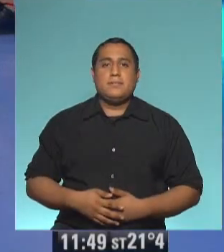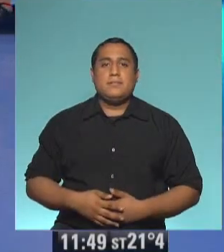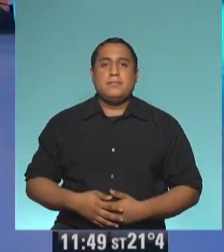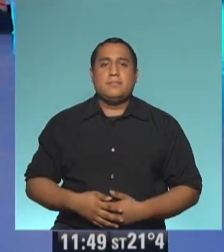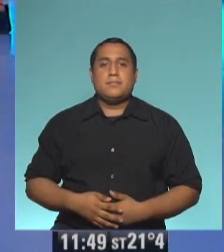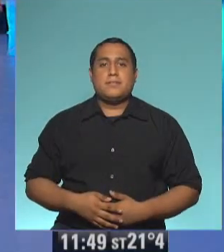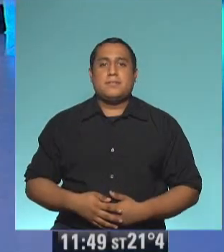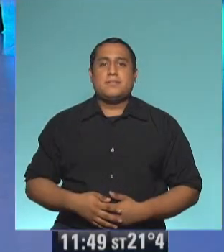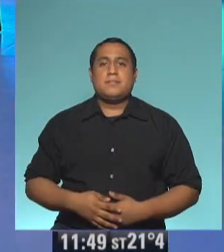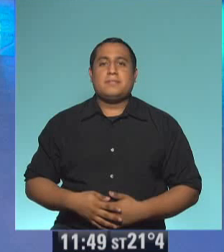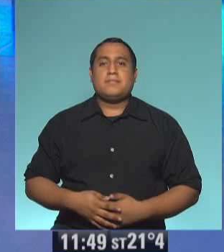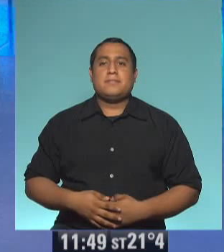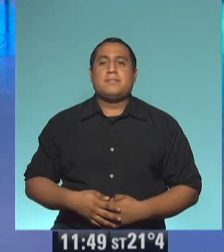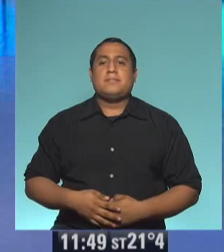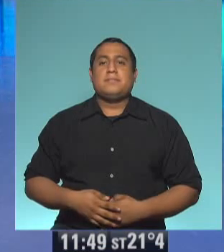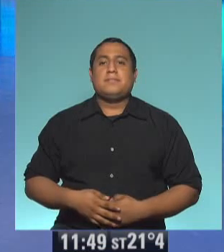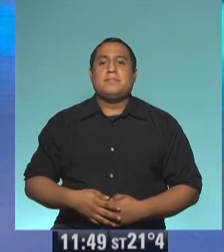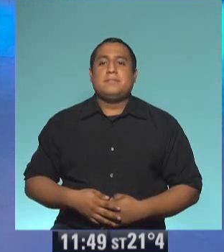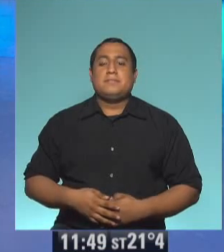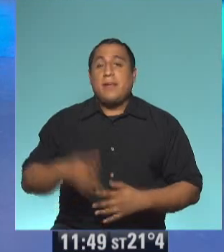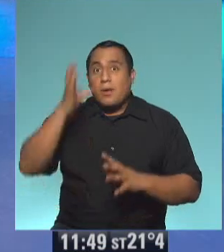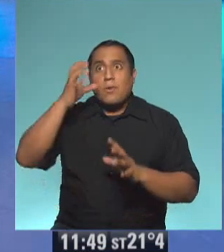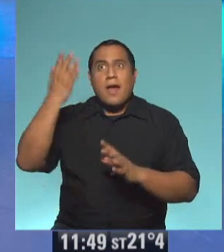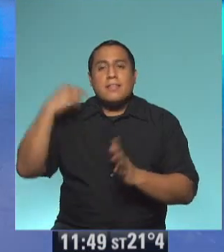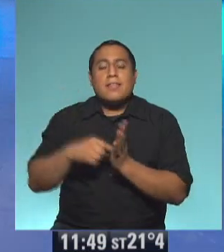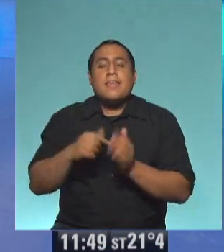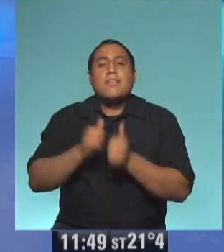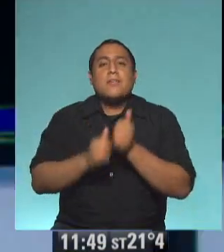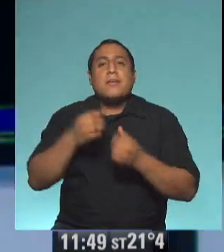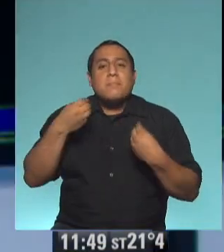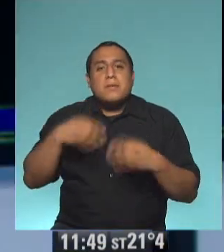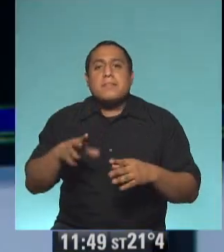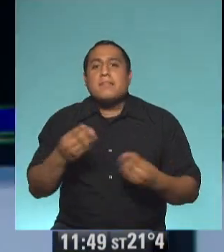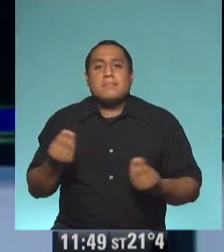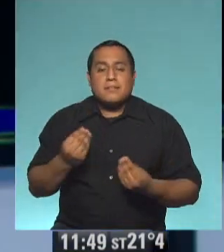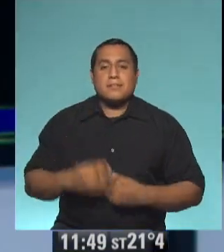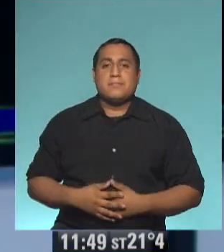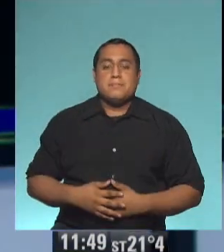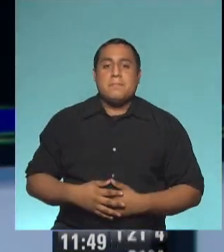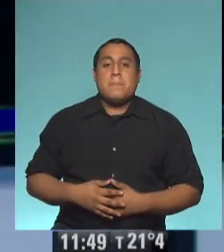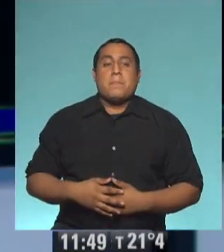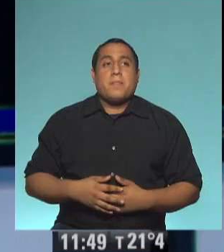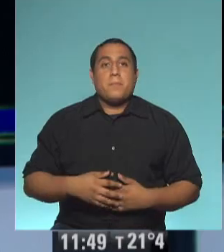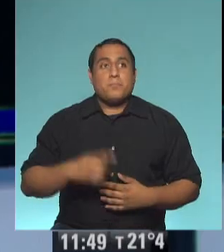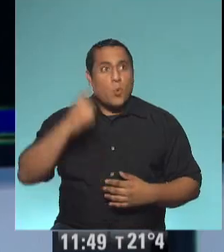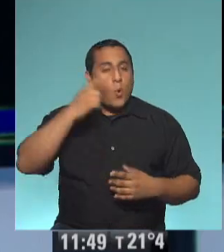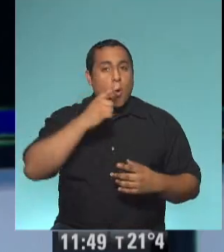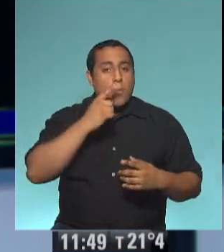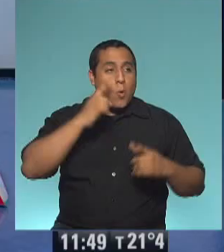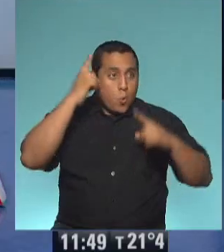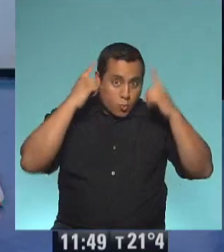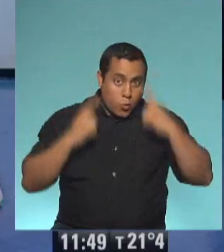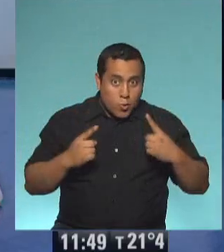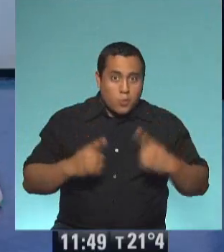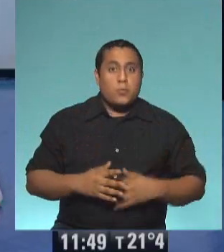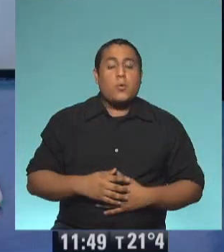entonces, bueno, recordemos un poquito cómo empezó esta historia de la guerra de los panes. Teníamos al Rulo, que era un panadero, que